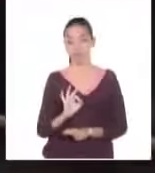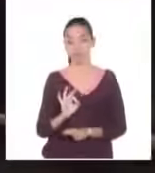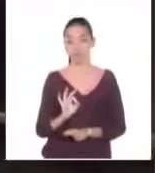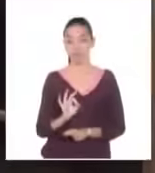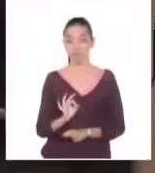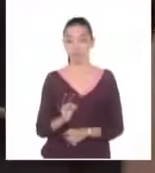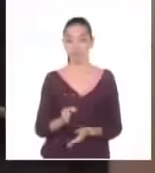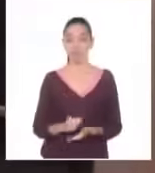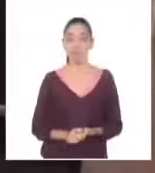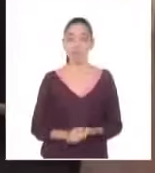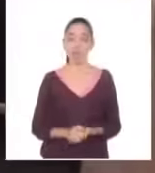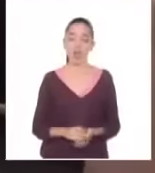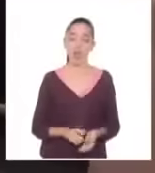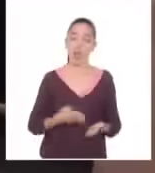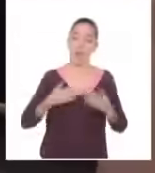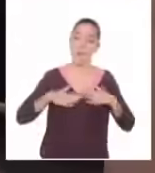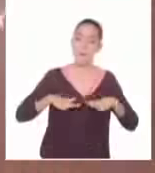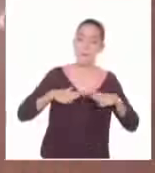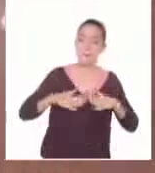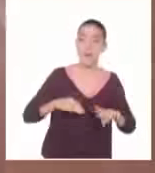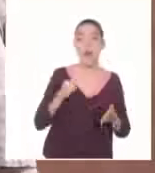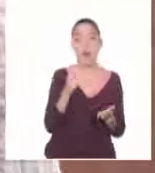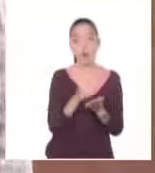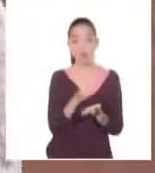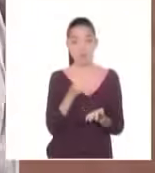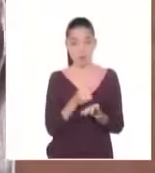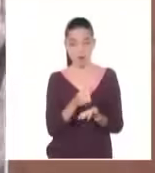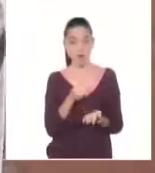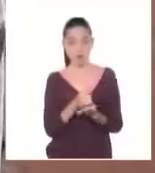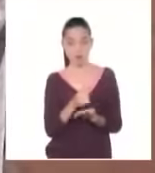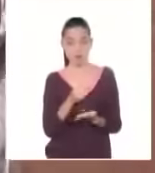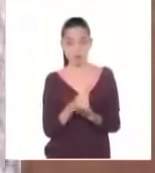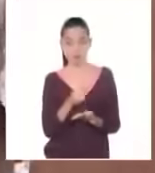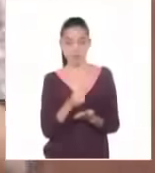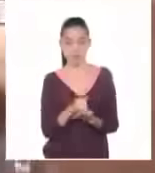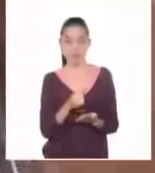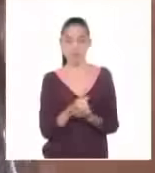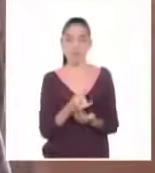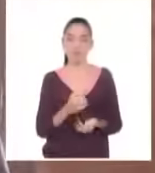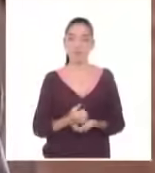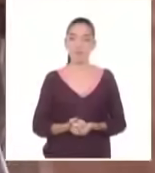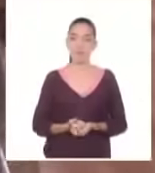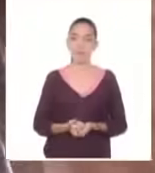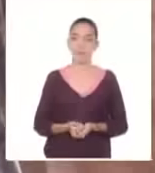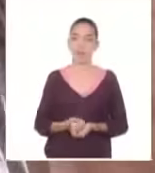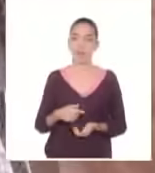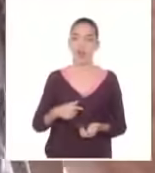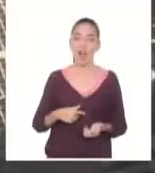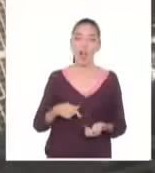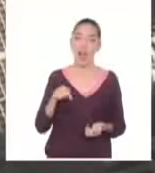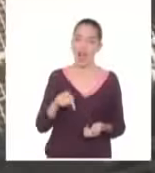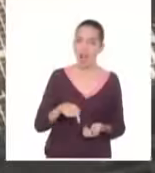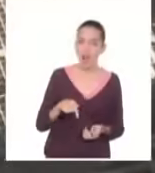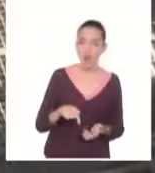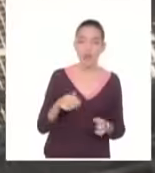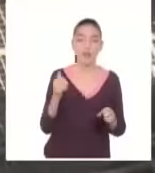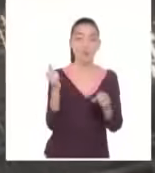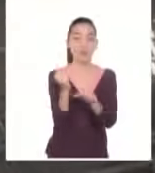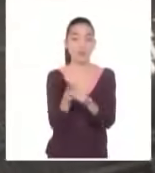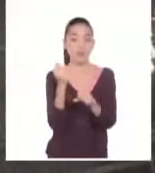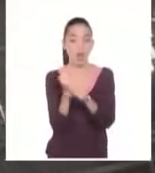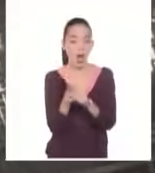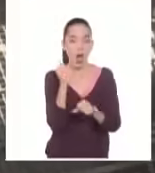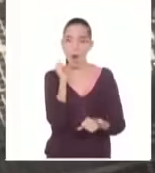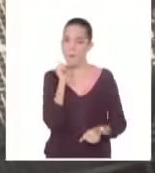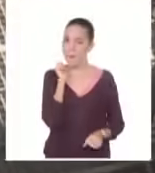miércoles. Ahora, ahí mismo sale, hay un movimiento de personal mayor, hay más cantidad de personal. El tema del combustible para